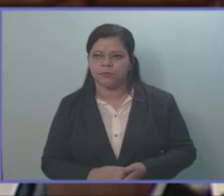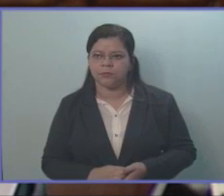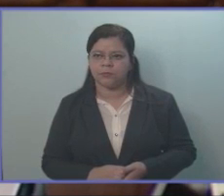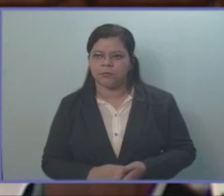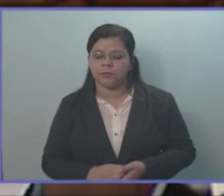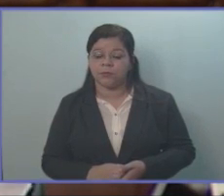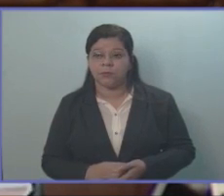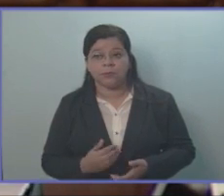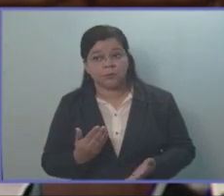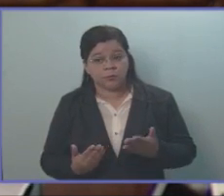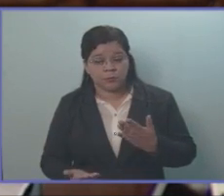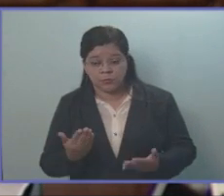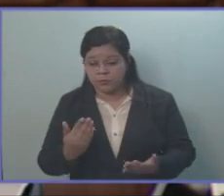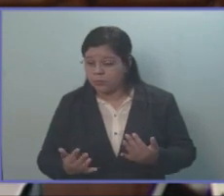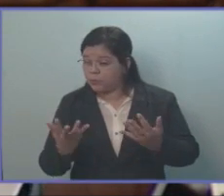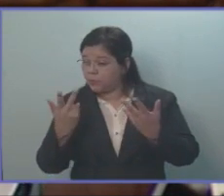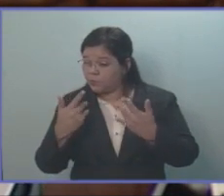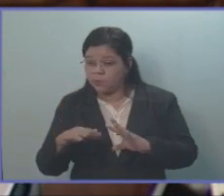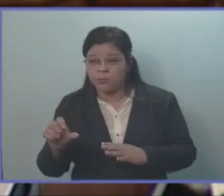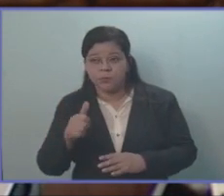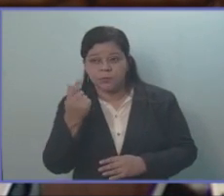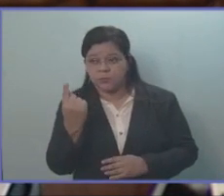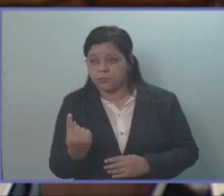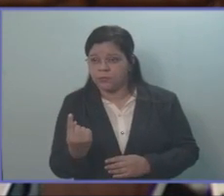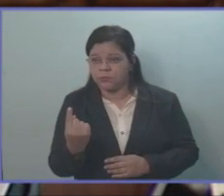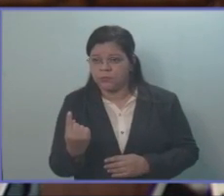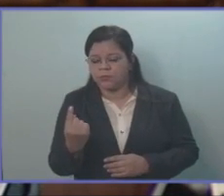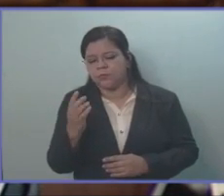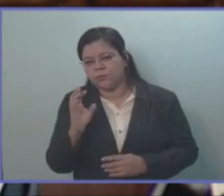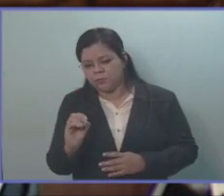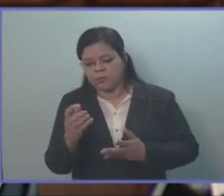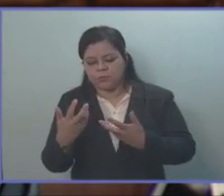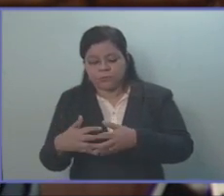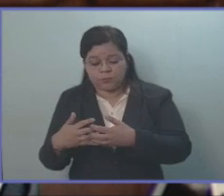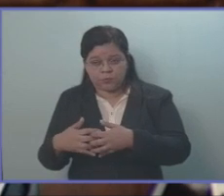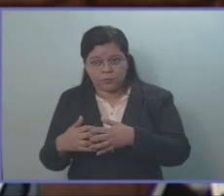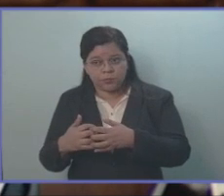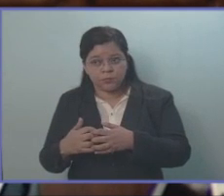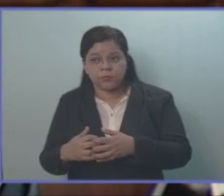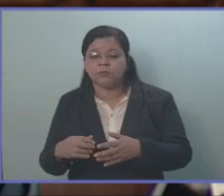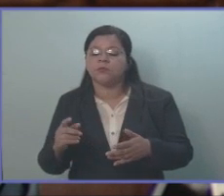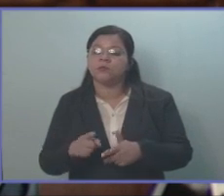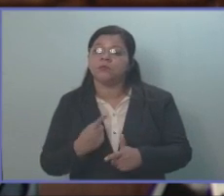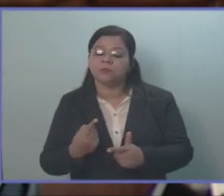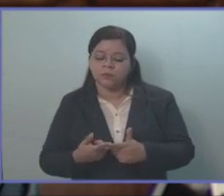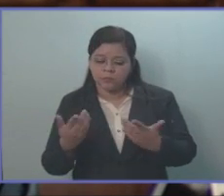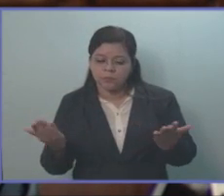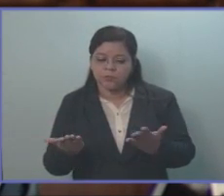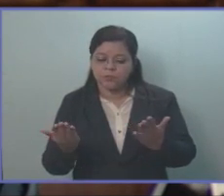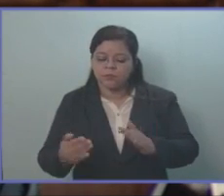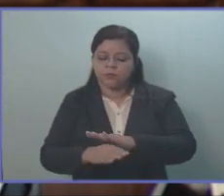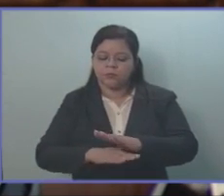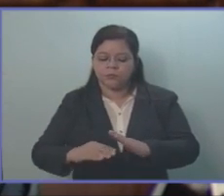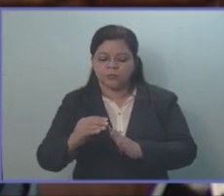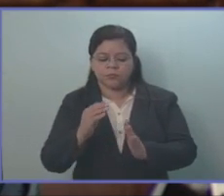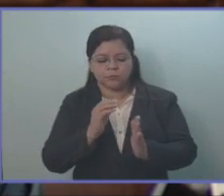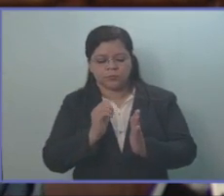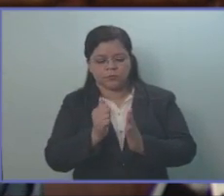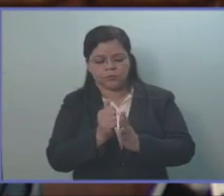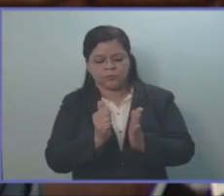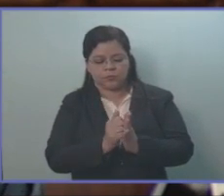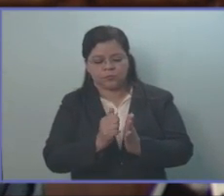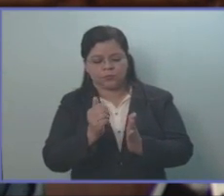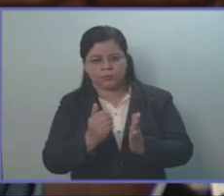Si se trata de cualquier otra persona natural o jurídica, se procederá de conformidad con el siguiente